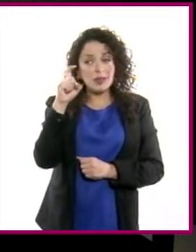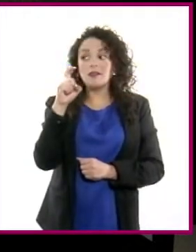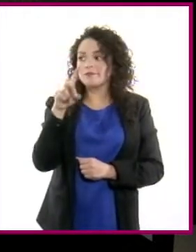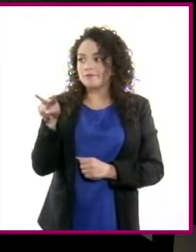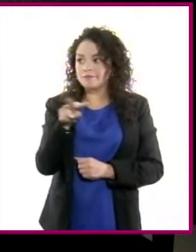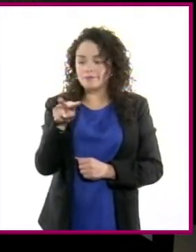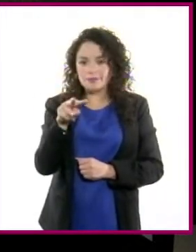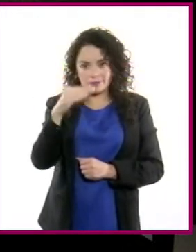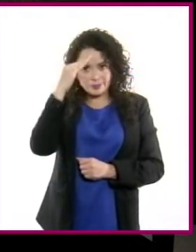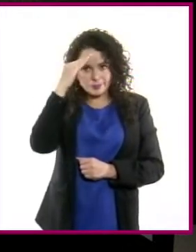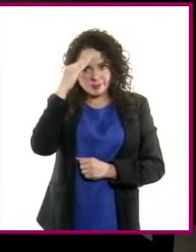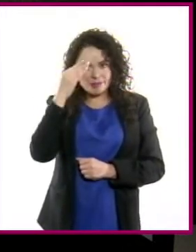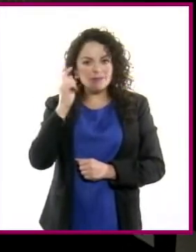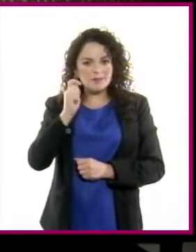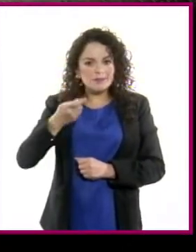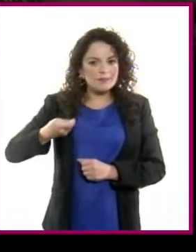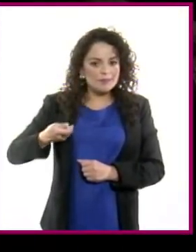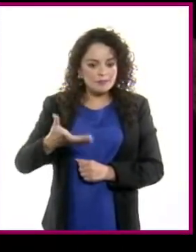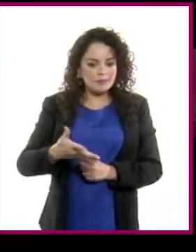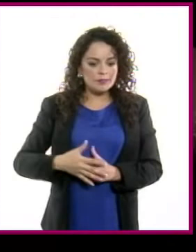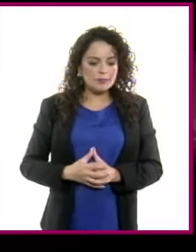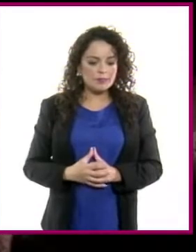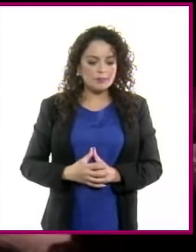que llamamos